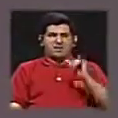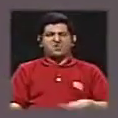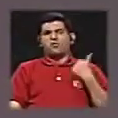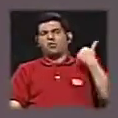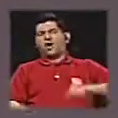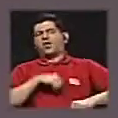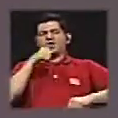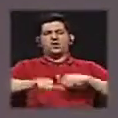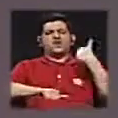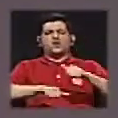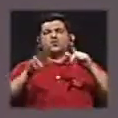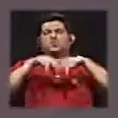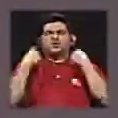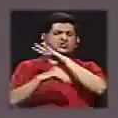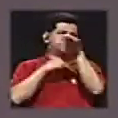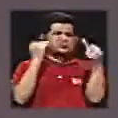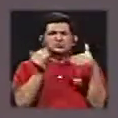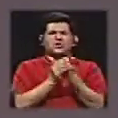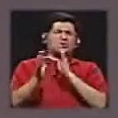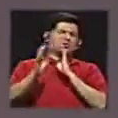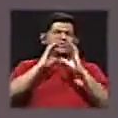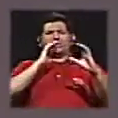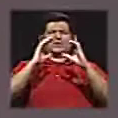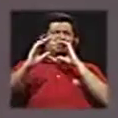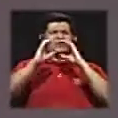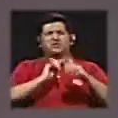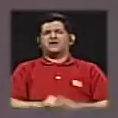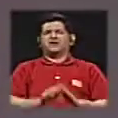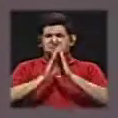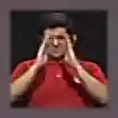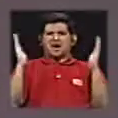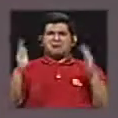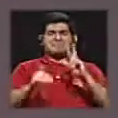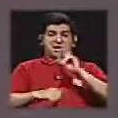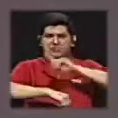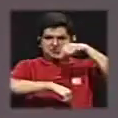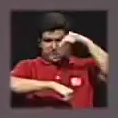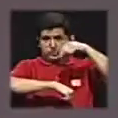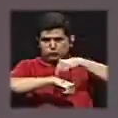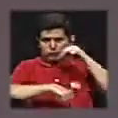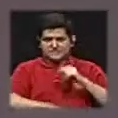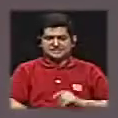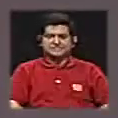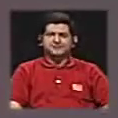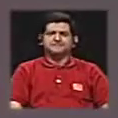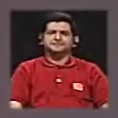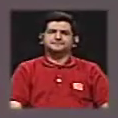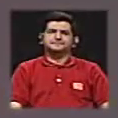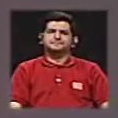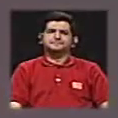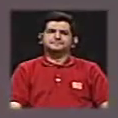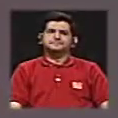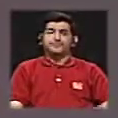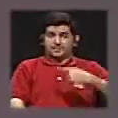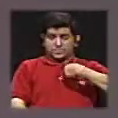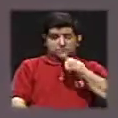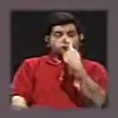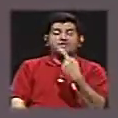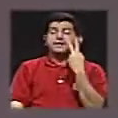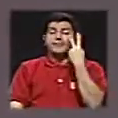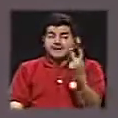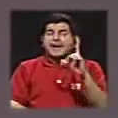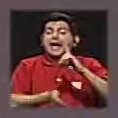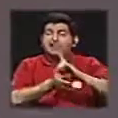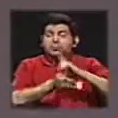luchas el partido. Todo fue una conversación muy amplia, más de 3 horas. Y yo le dije, mire,